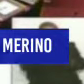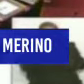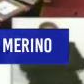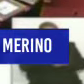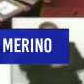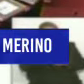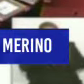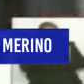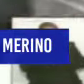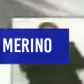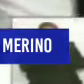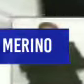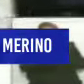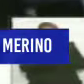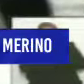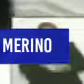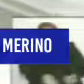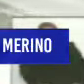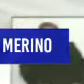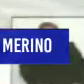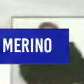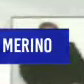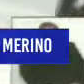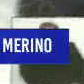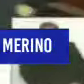sesión por breve término.